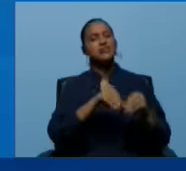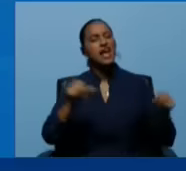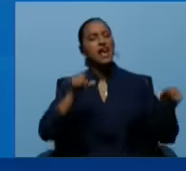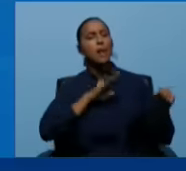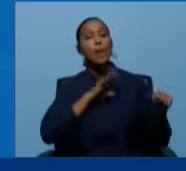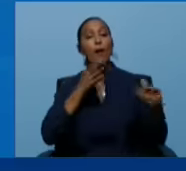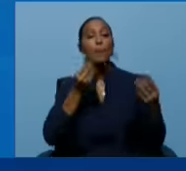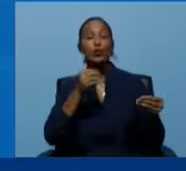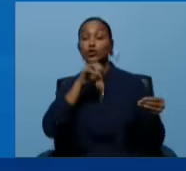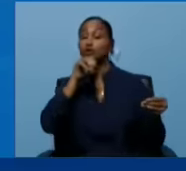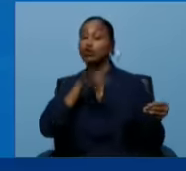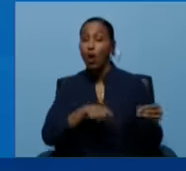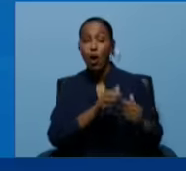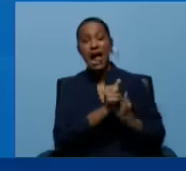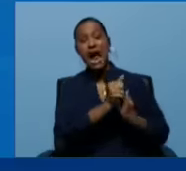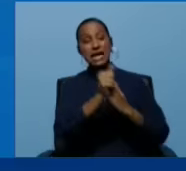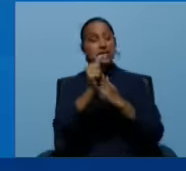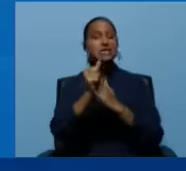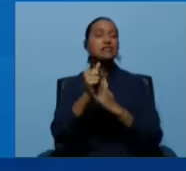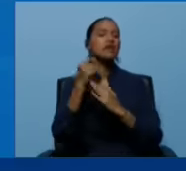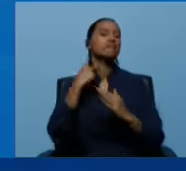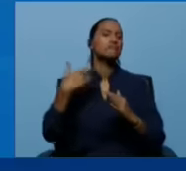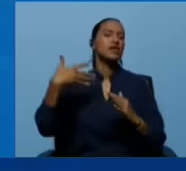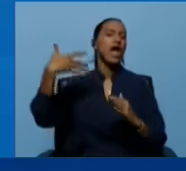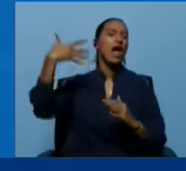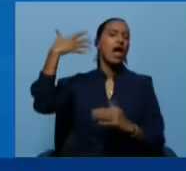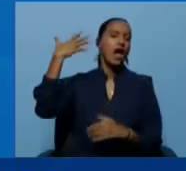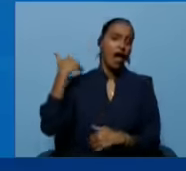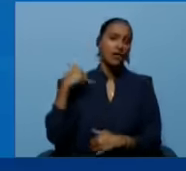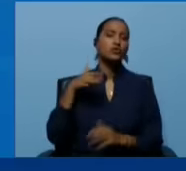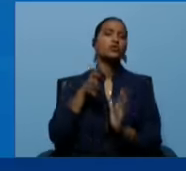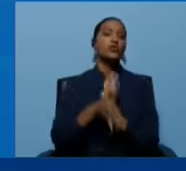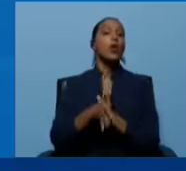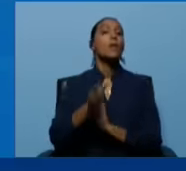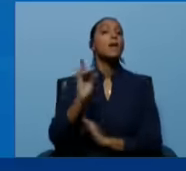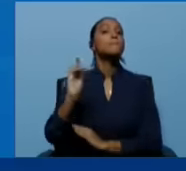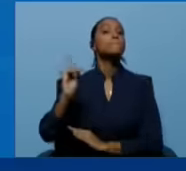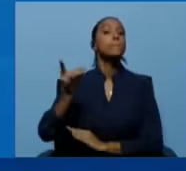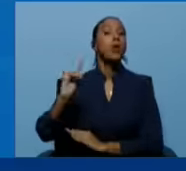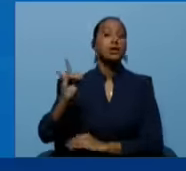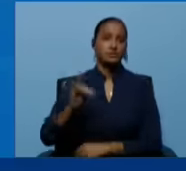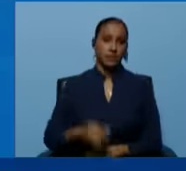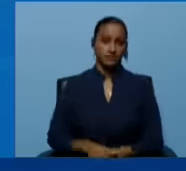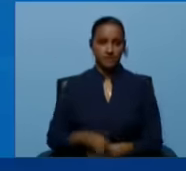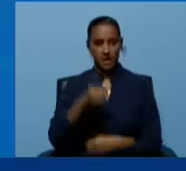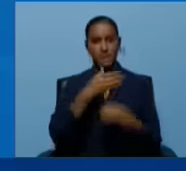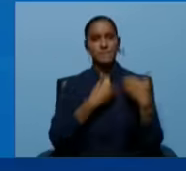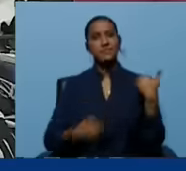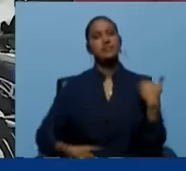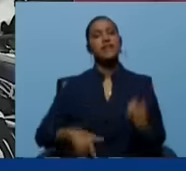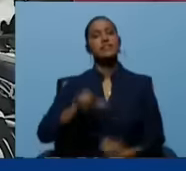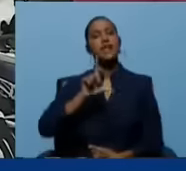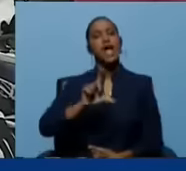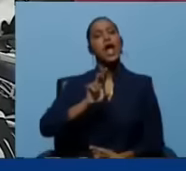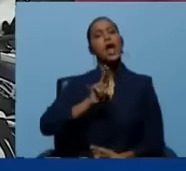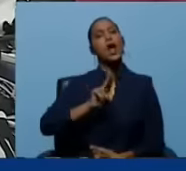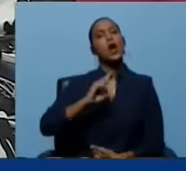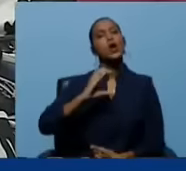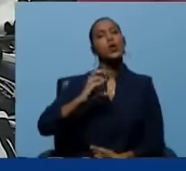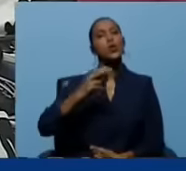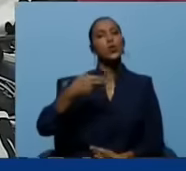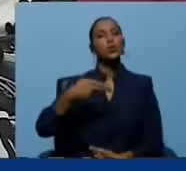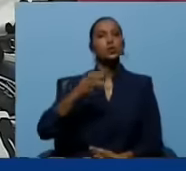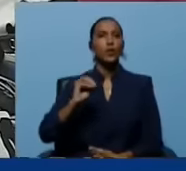nuestro hermano Estado Plurinacional de Bolivia. Presidente, Lucho Arce, adelante.